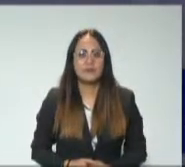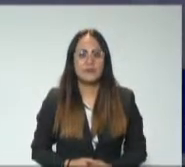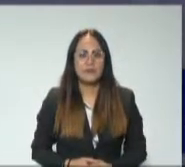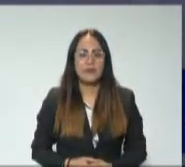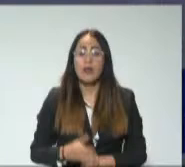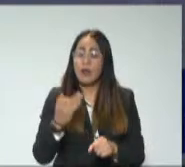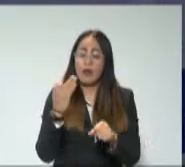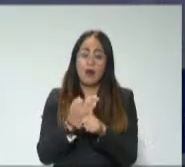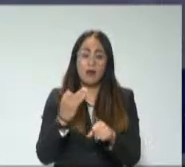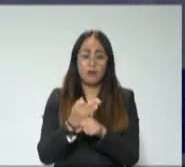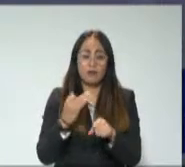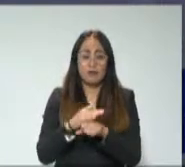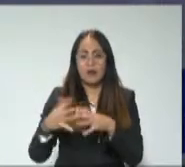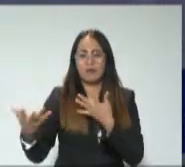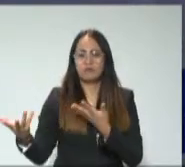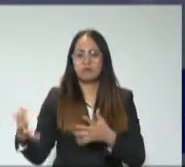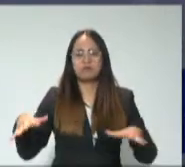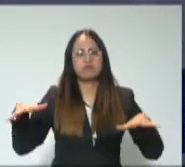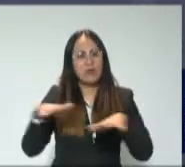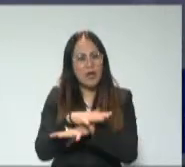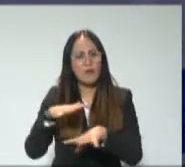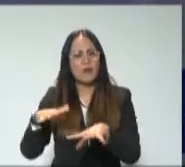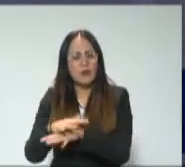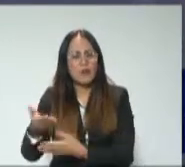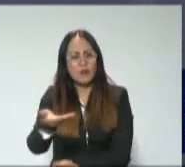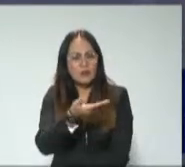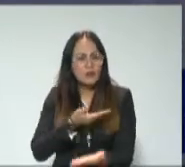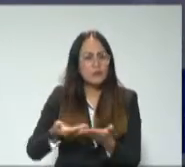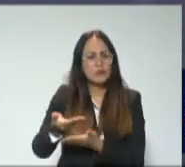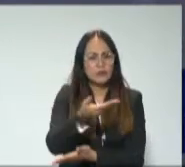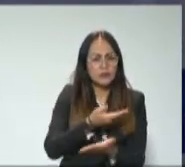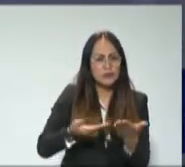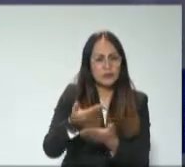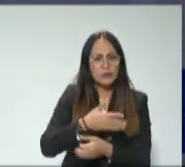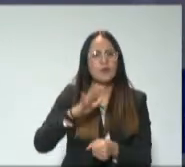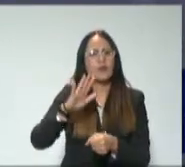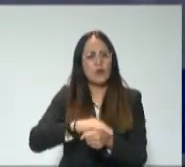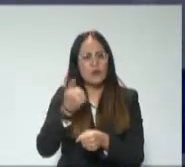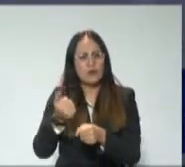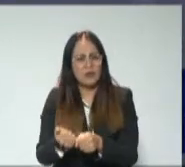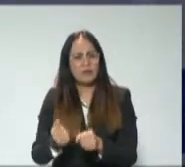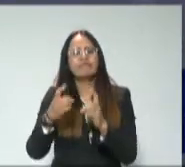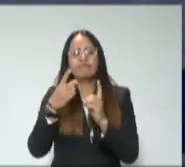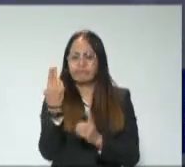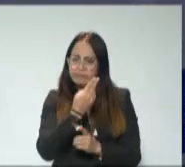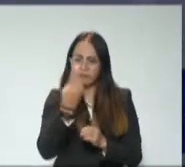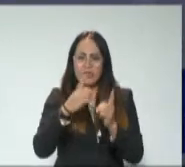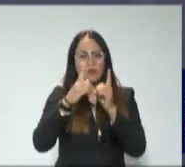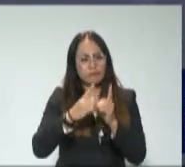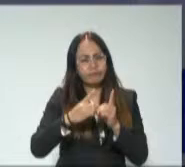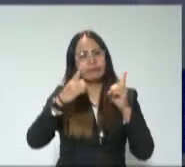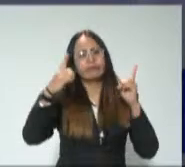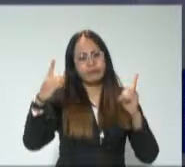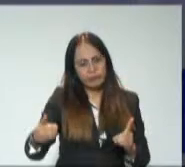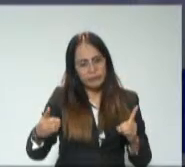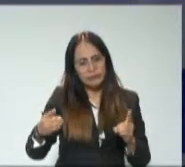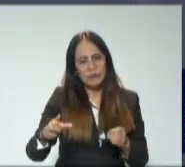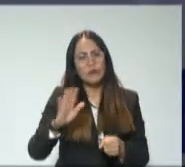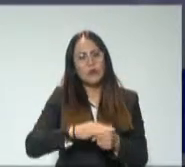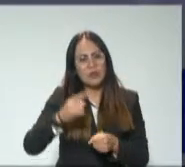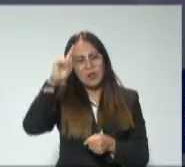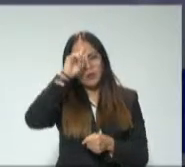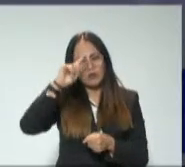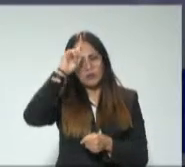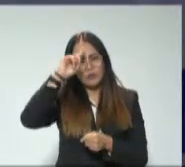dinámica de interacción entre las personas provocados por el distanciamiento social adoptado como medida